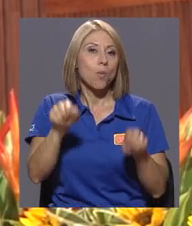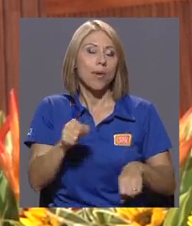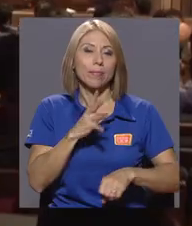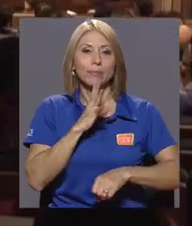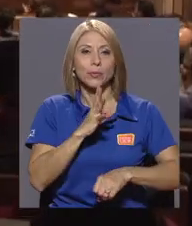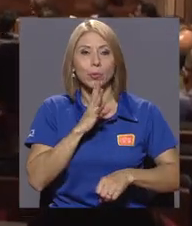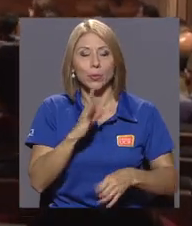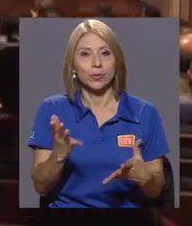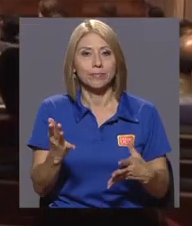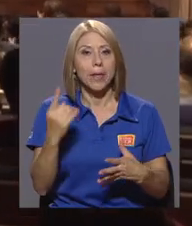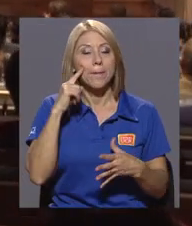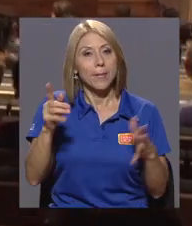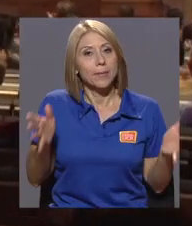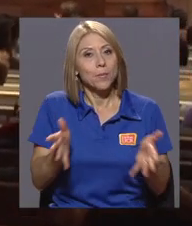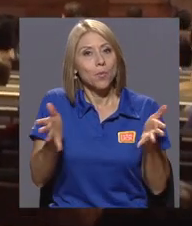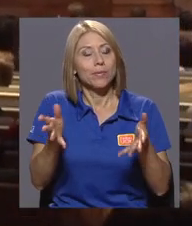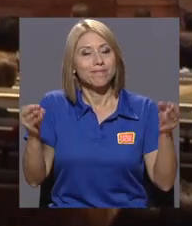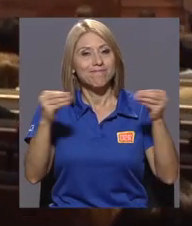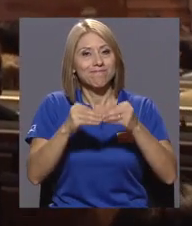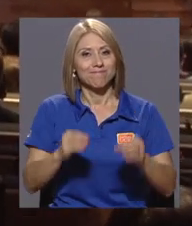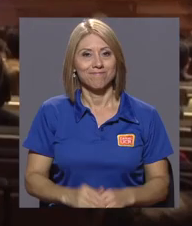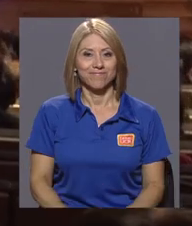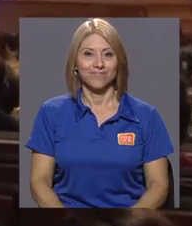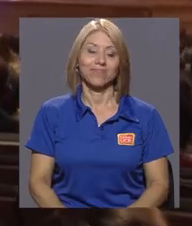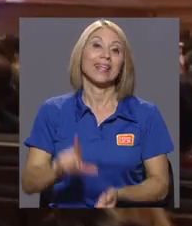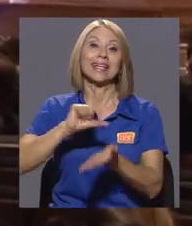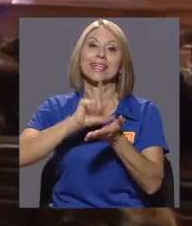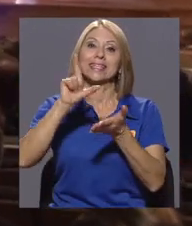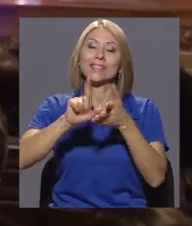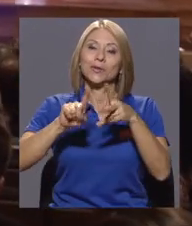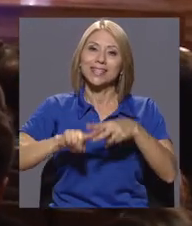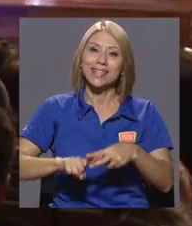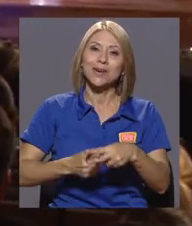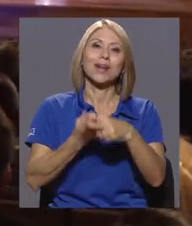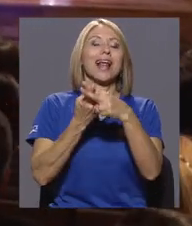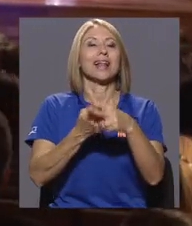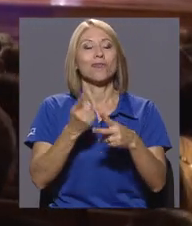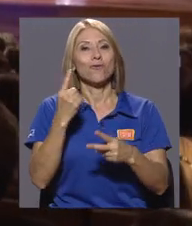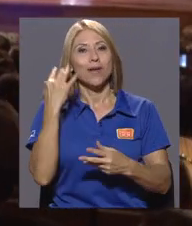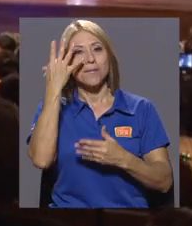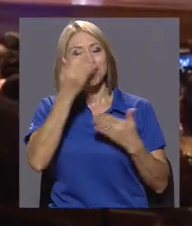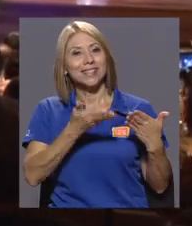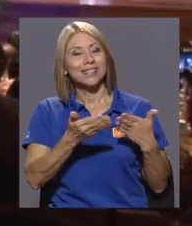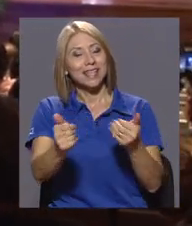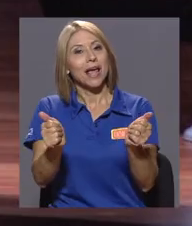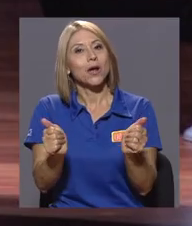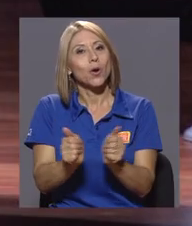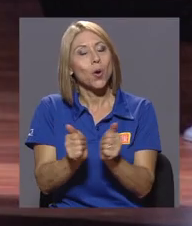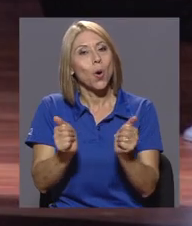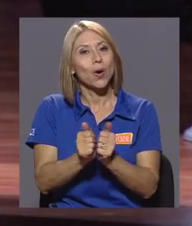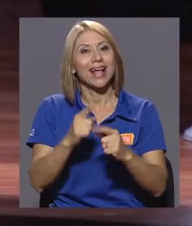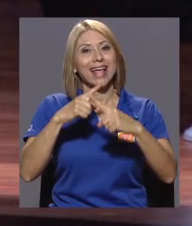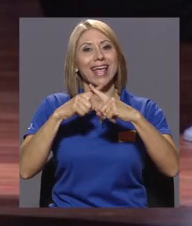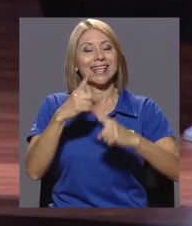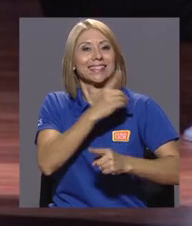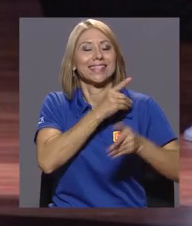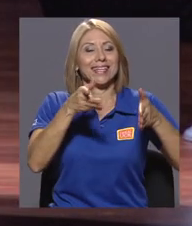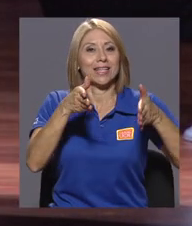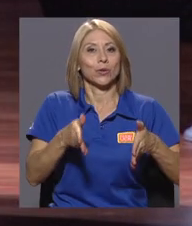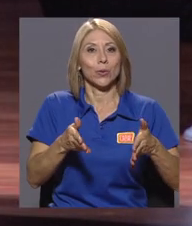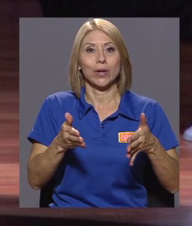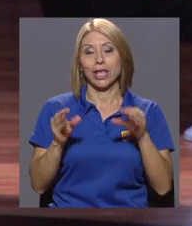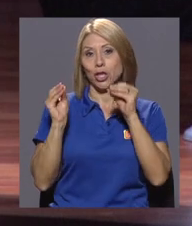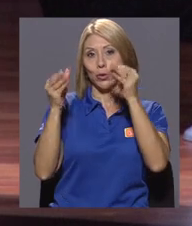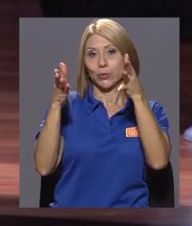comentar y para motivarme más la lección inaugural fue embellecida con la intervención del ex director y ahora